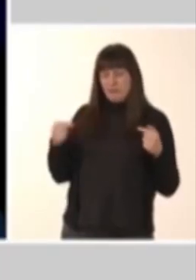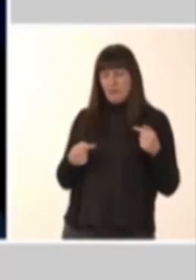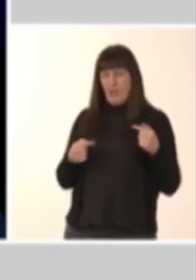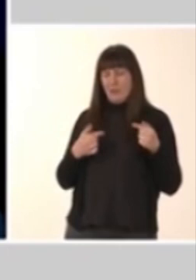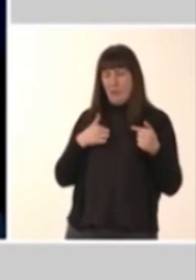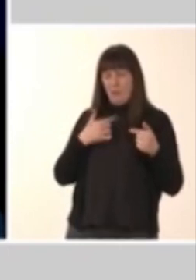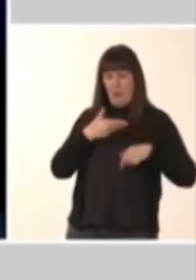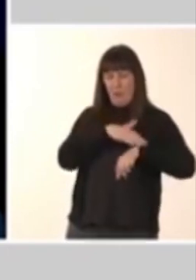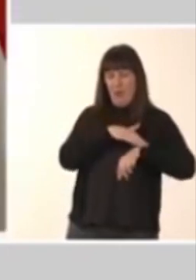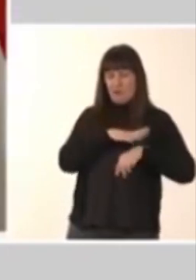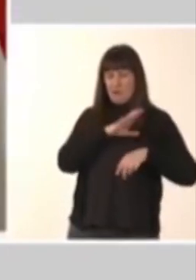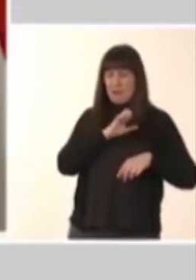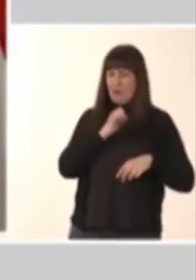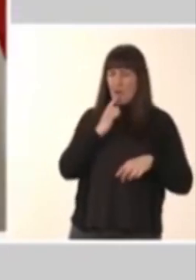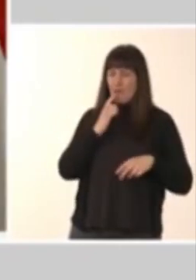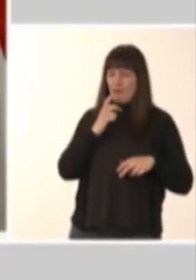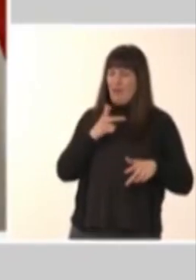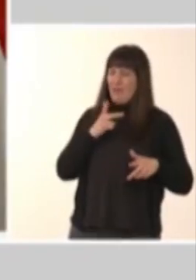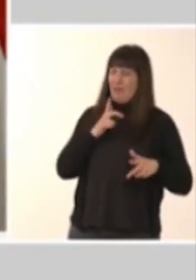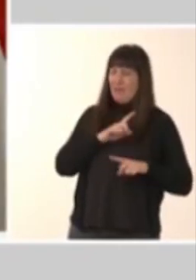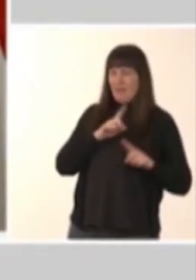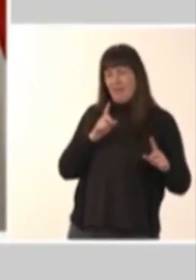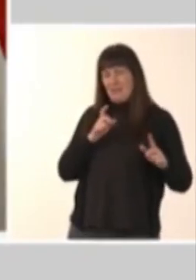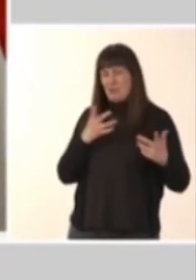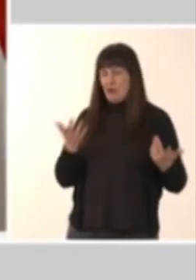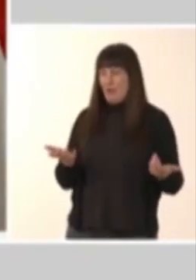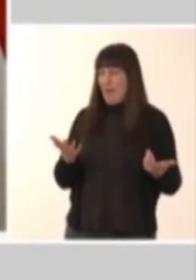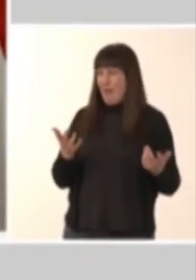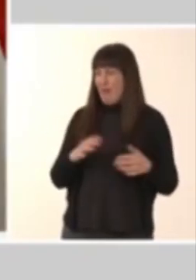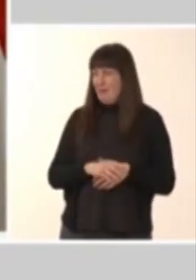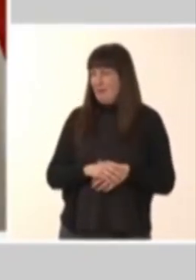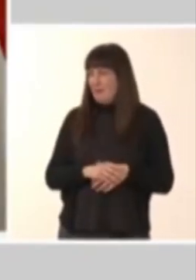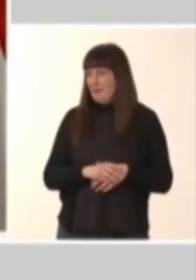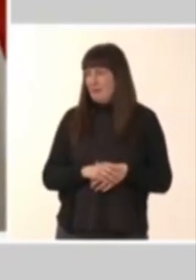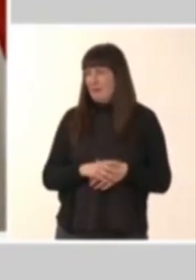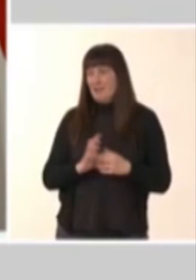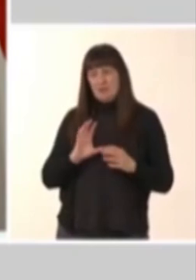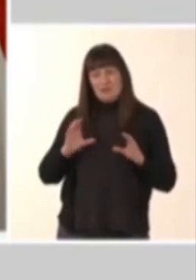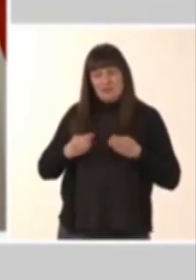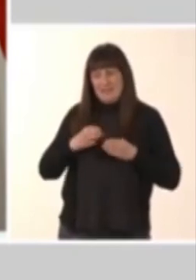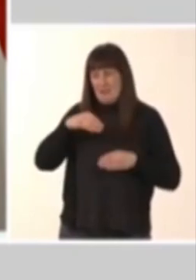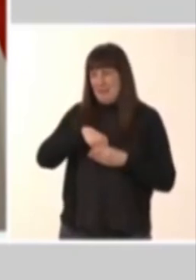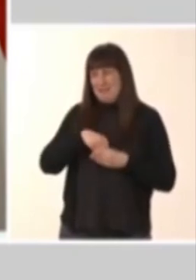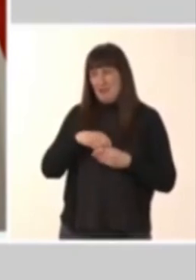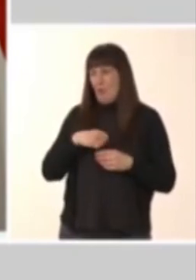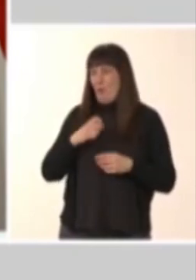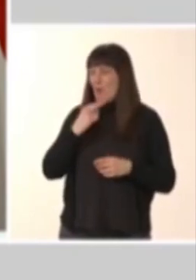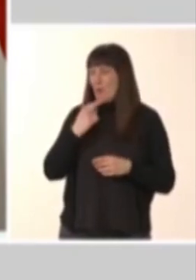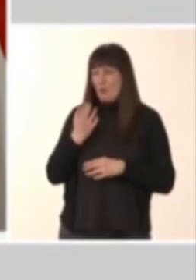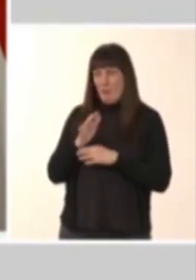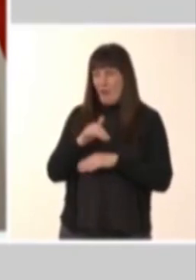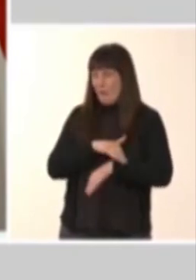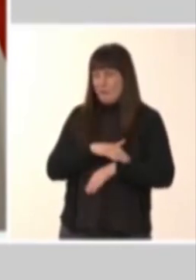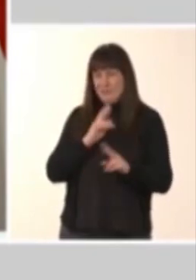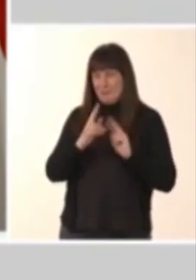en el Consell? Jo crec que és una pregunta prou interna de partit que crec que no hauria de respondre com a portaveu del